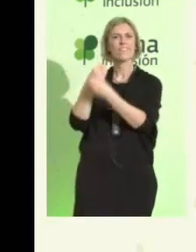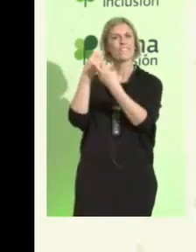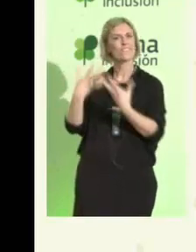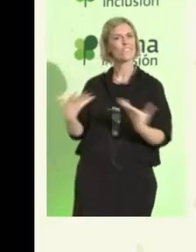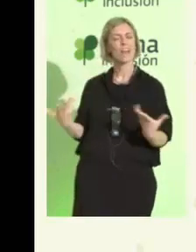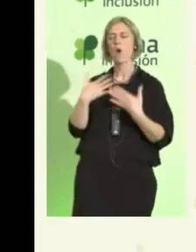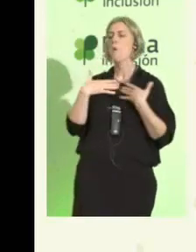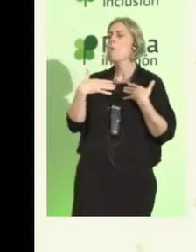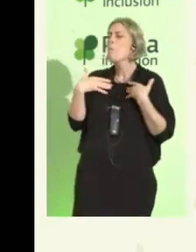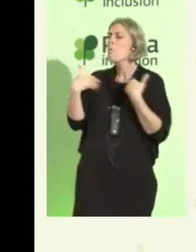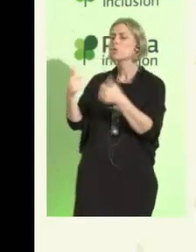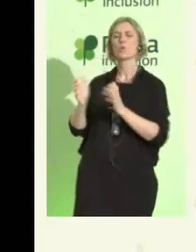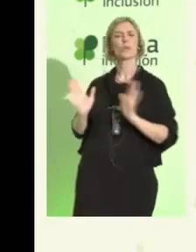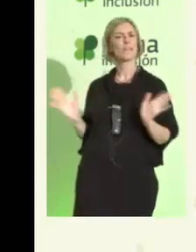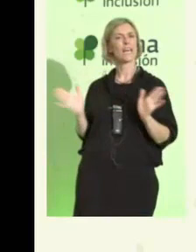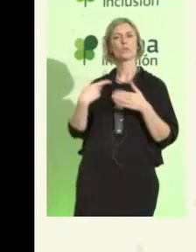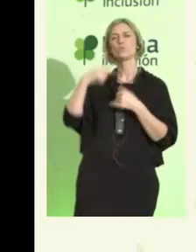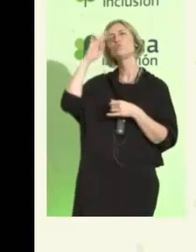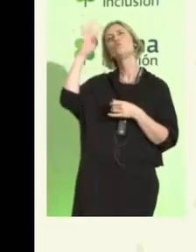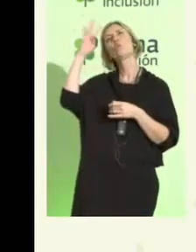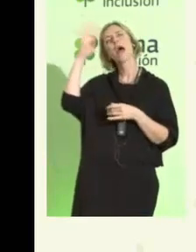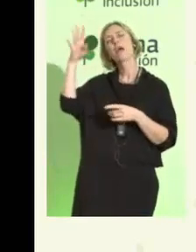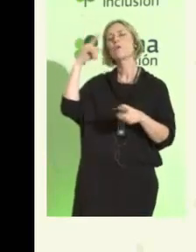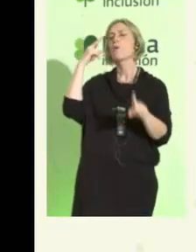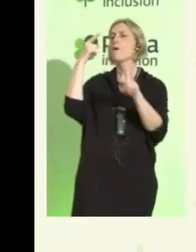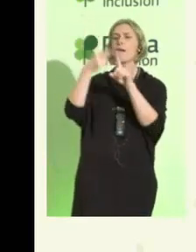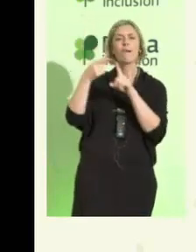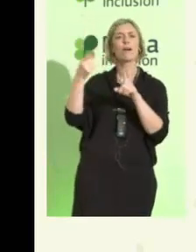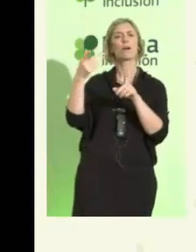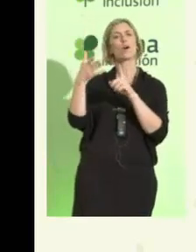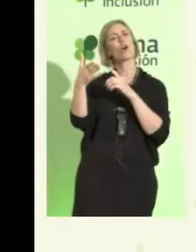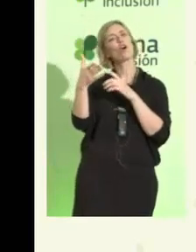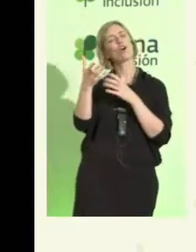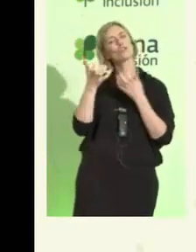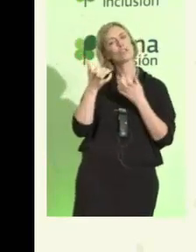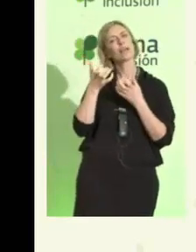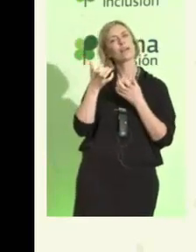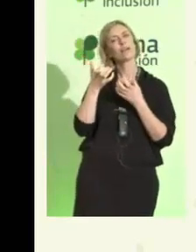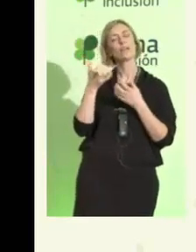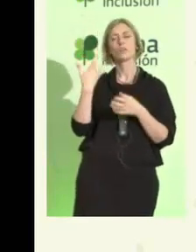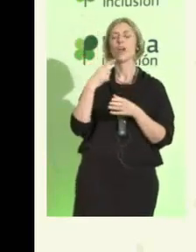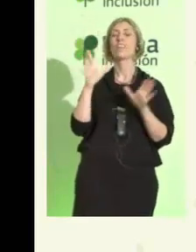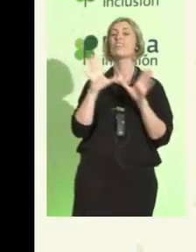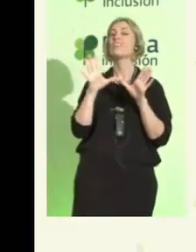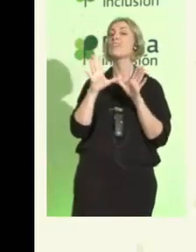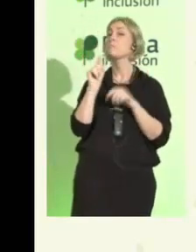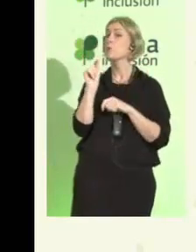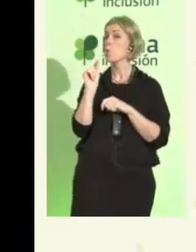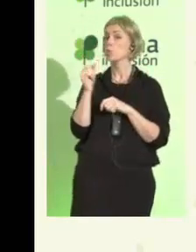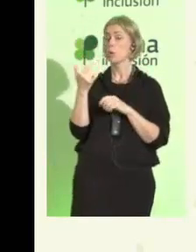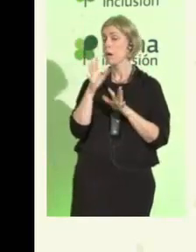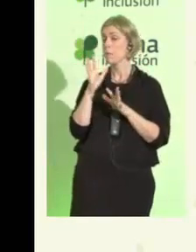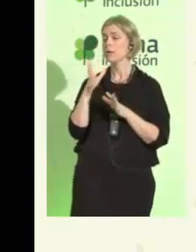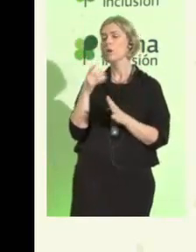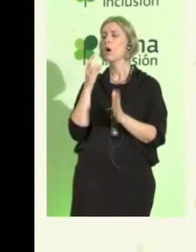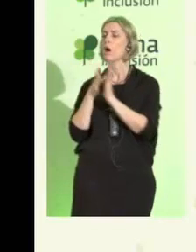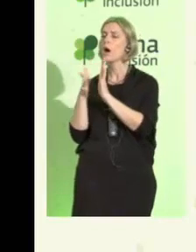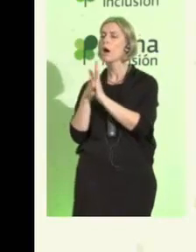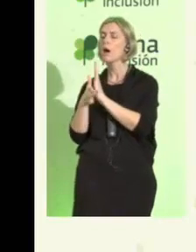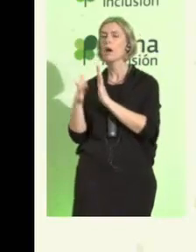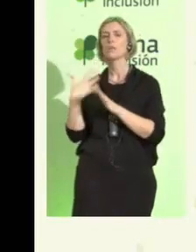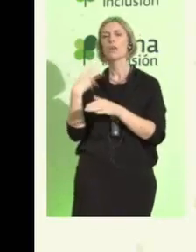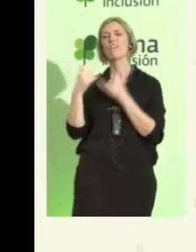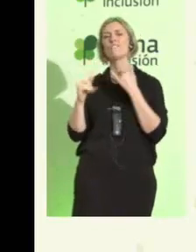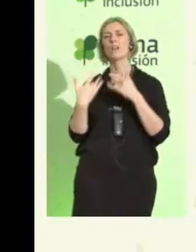puedes vivirla en función de tus sueños. Y seguí hablando durante 10 minutos, seguía sentada así, y finalmente levantó la